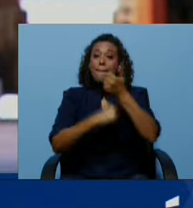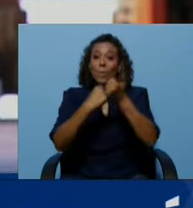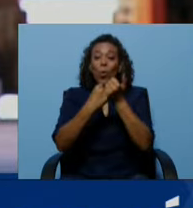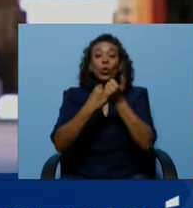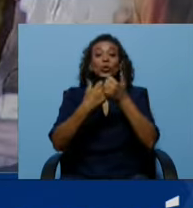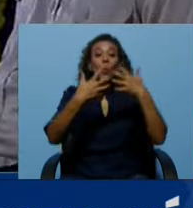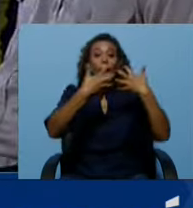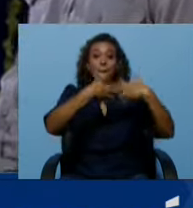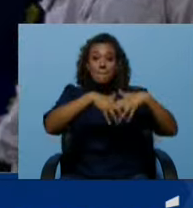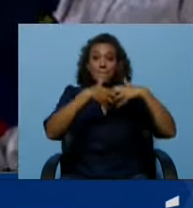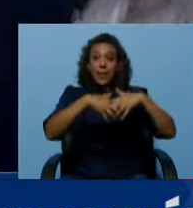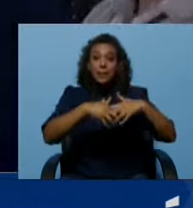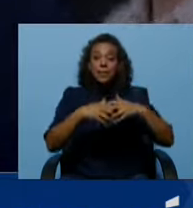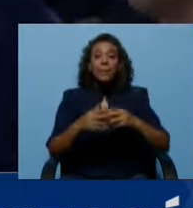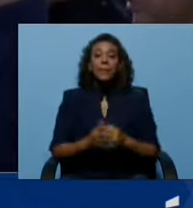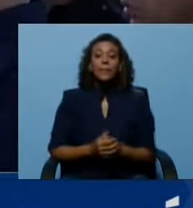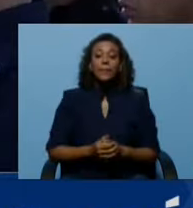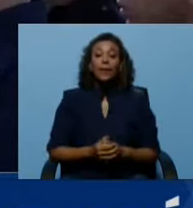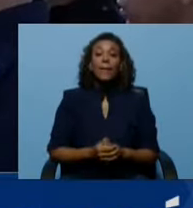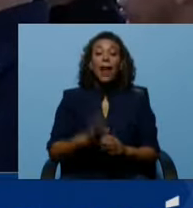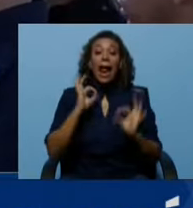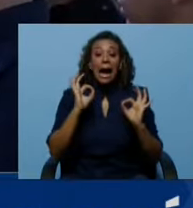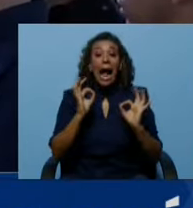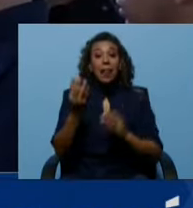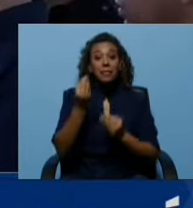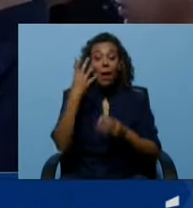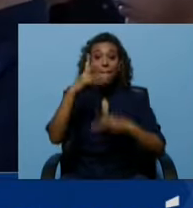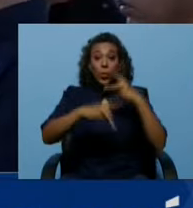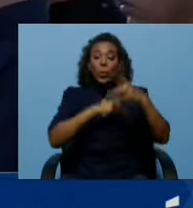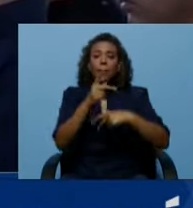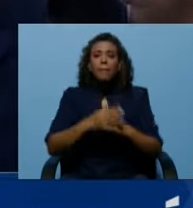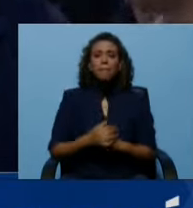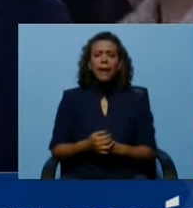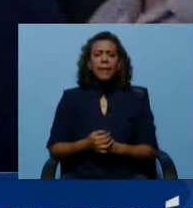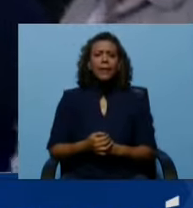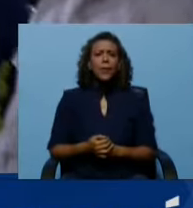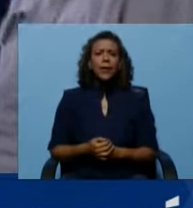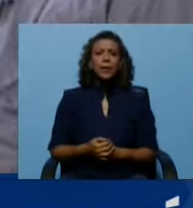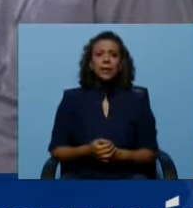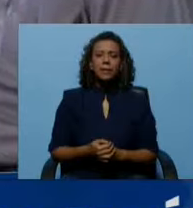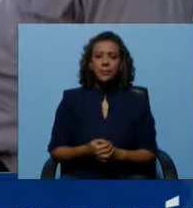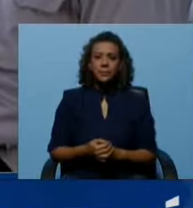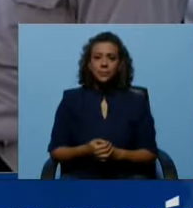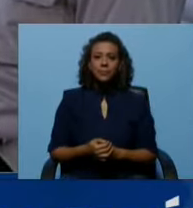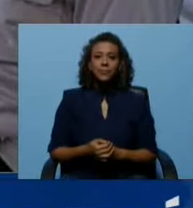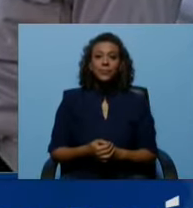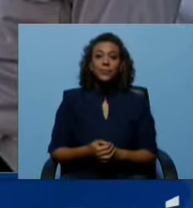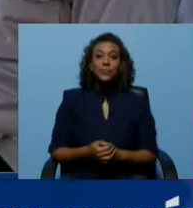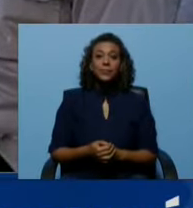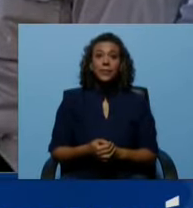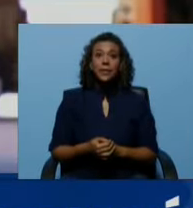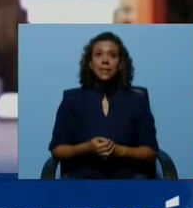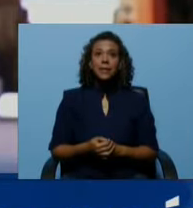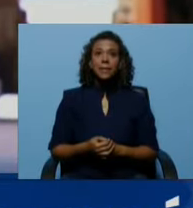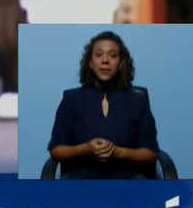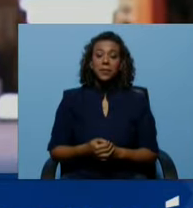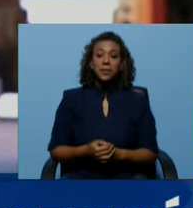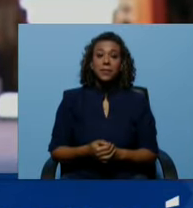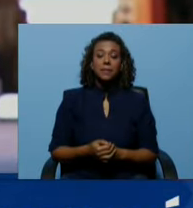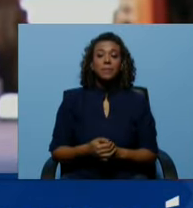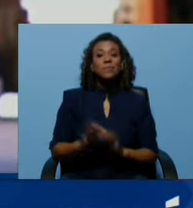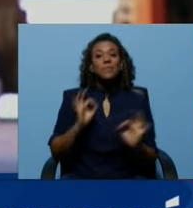camarero de Venezuela. Y de gran calidad en el producto. Calidad, la mejor calidad del mundo. No nos la discute